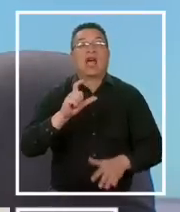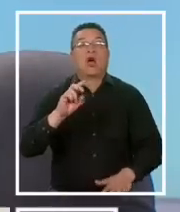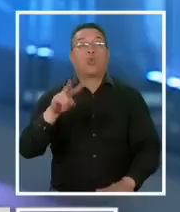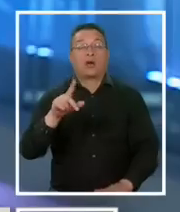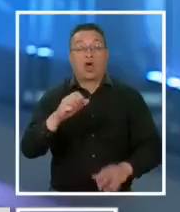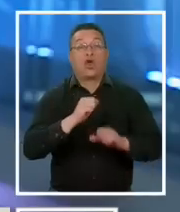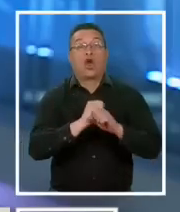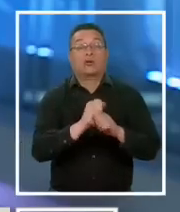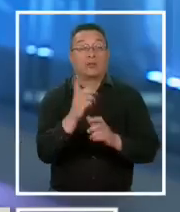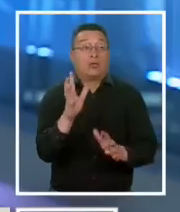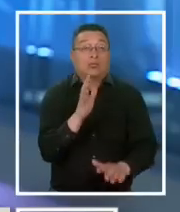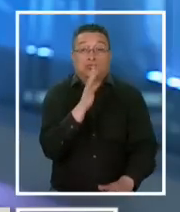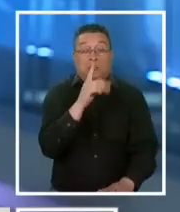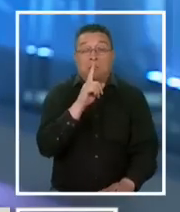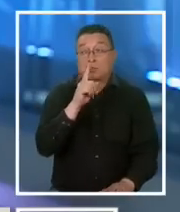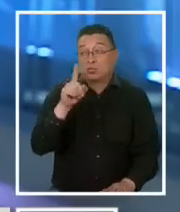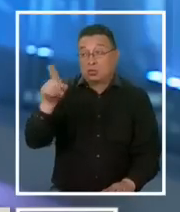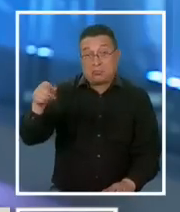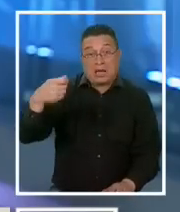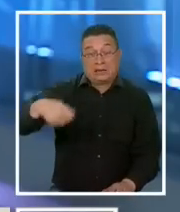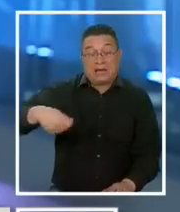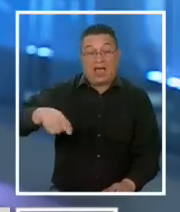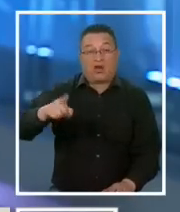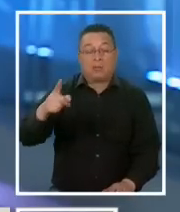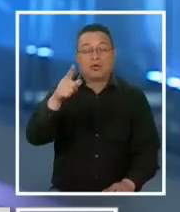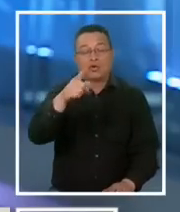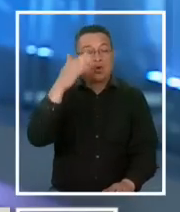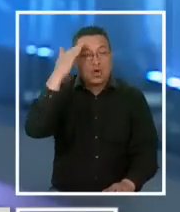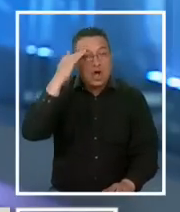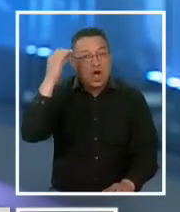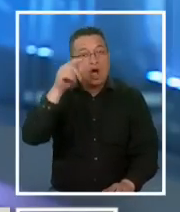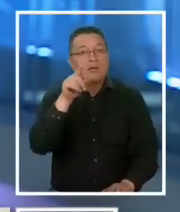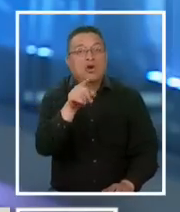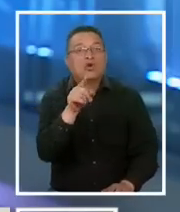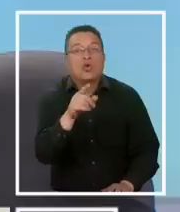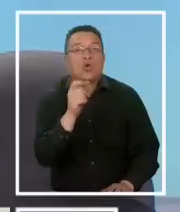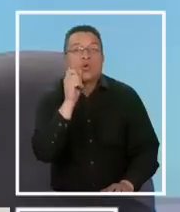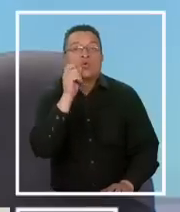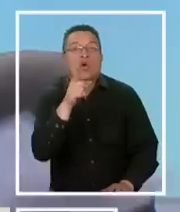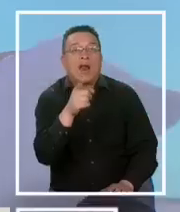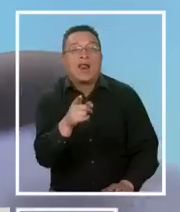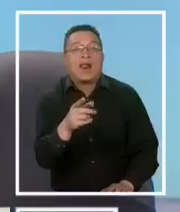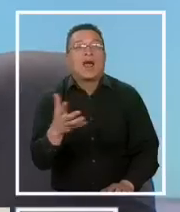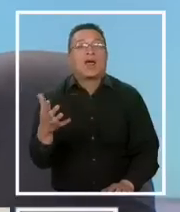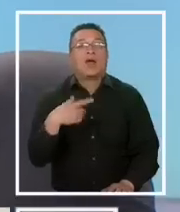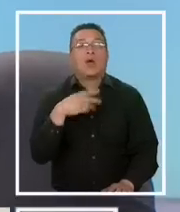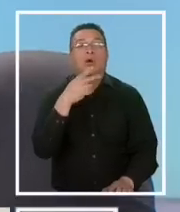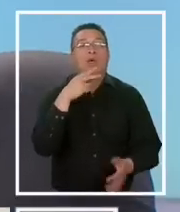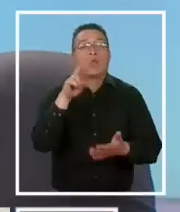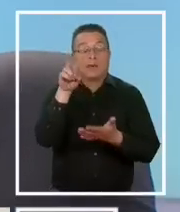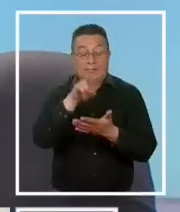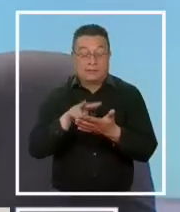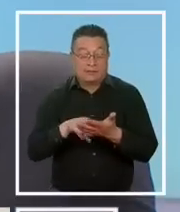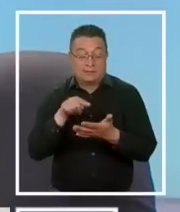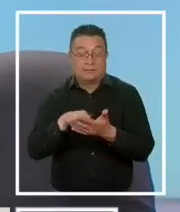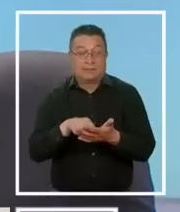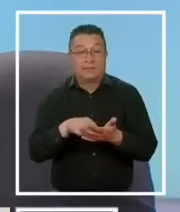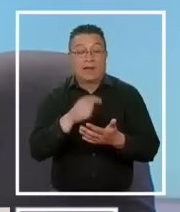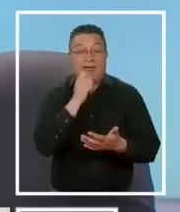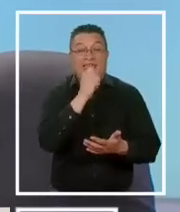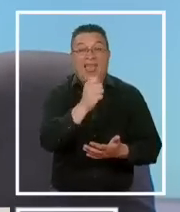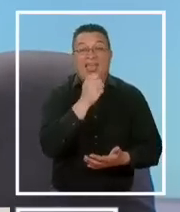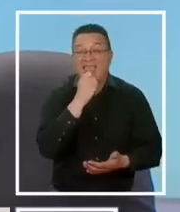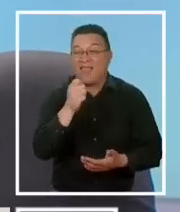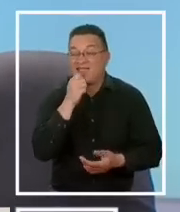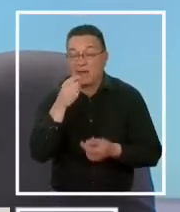eso tendría que preguntarle usted a los senadores a mí me da la impresión me imagino cuando leyó esa entrevista porque dio